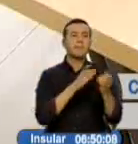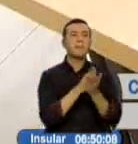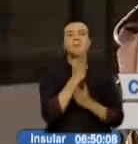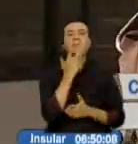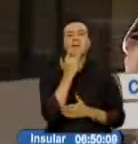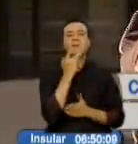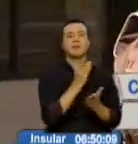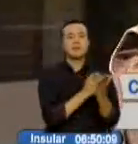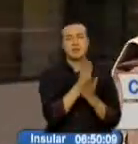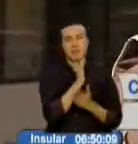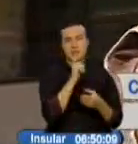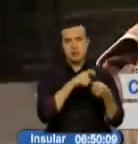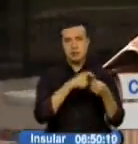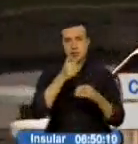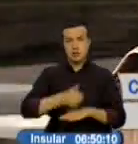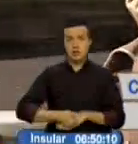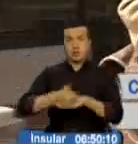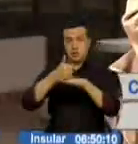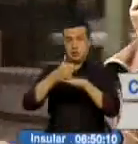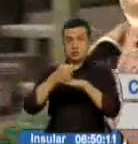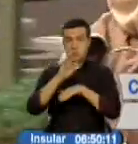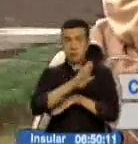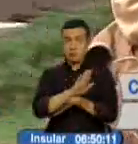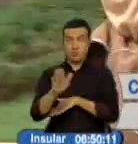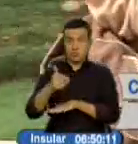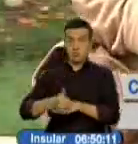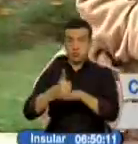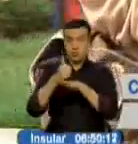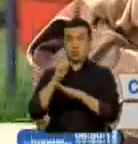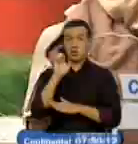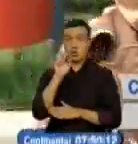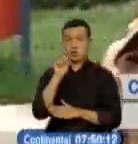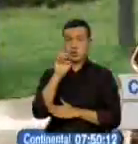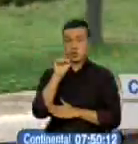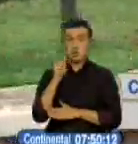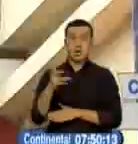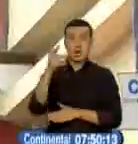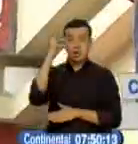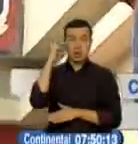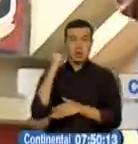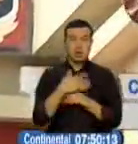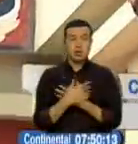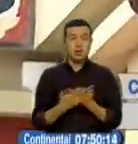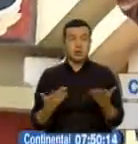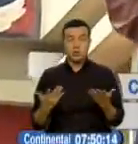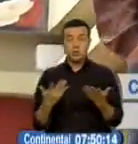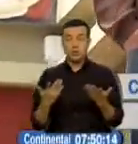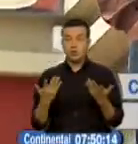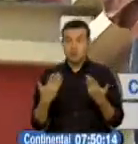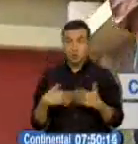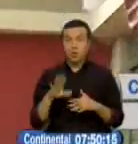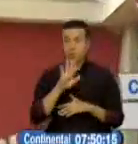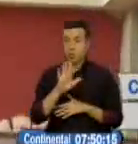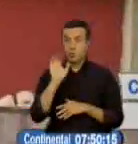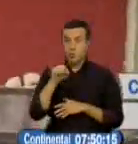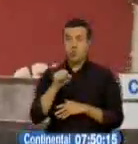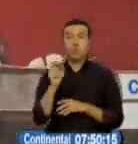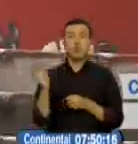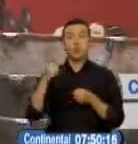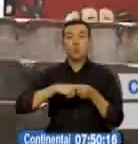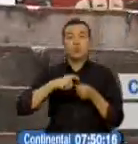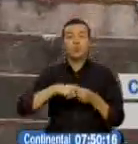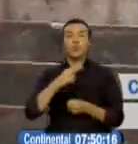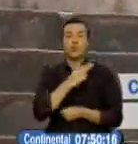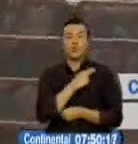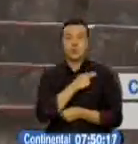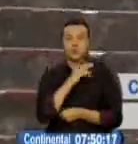preferencia. A decir de las autoridades que estuvieron al frente del ENES en el anterior gobierno, este mecanismo permitió que los cupos